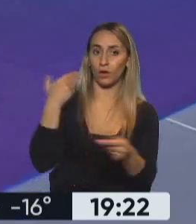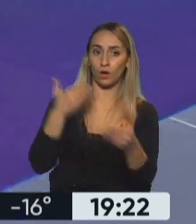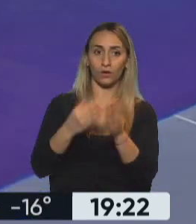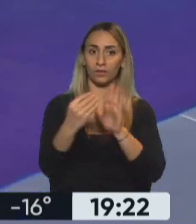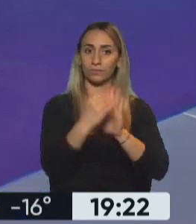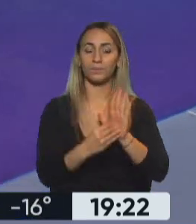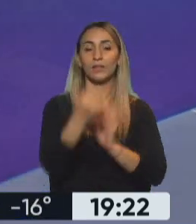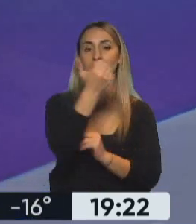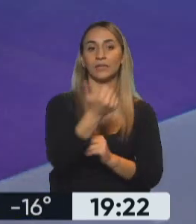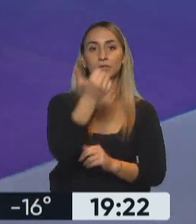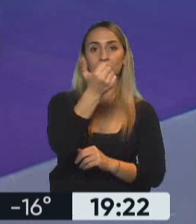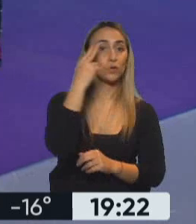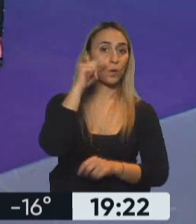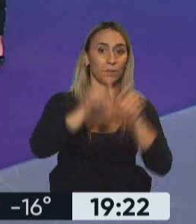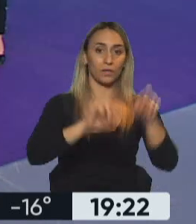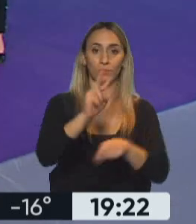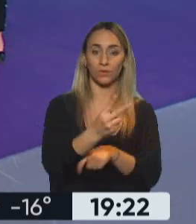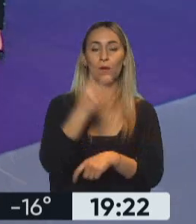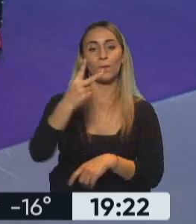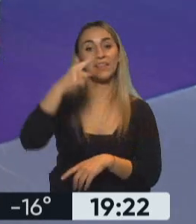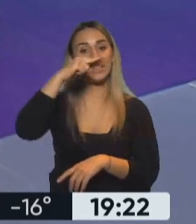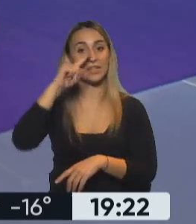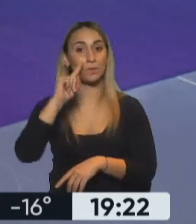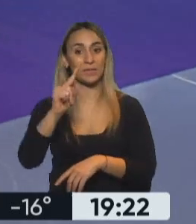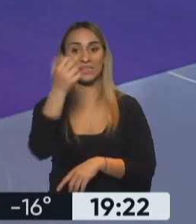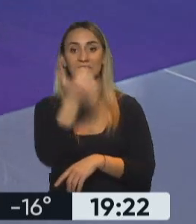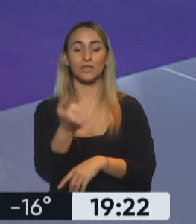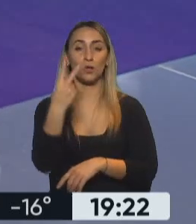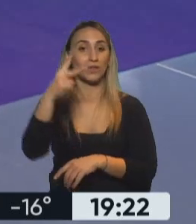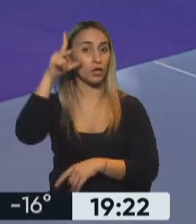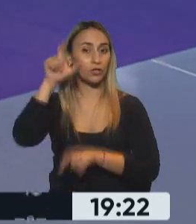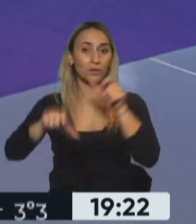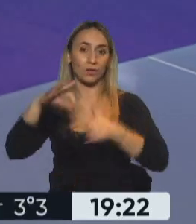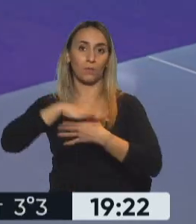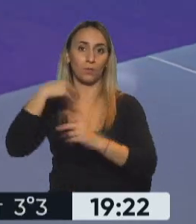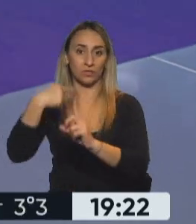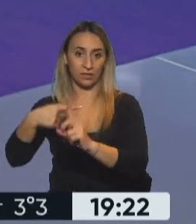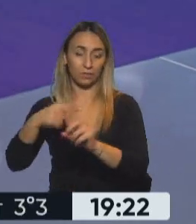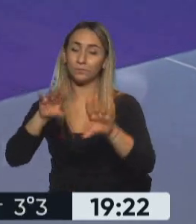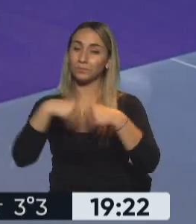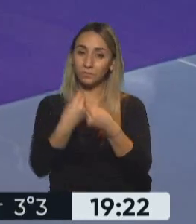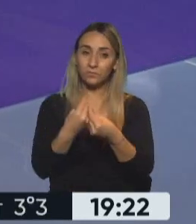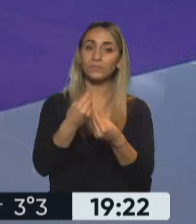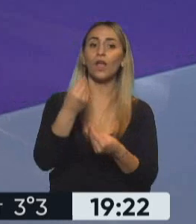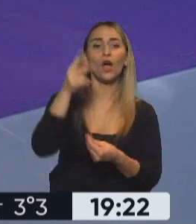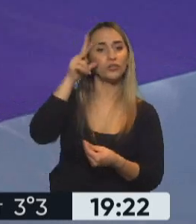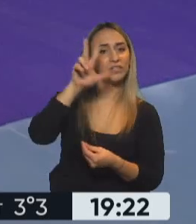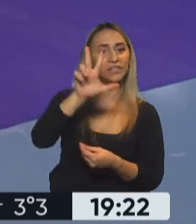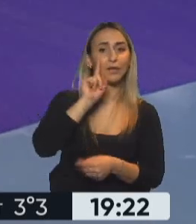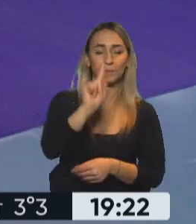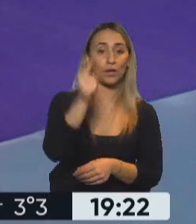669 muertes 27 mil 628 contagios en total argentina tiene 83